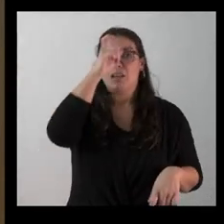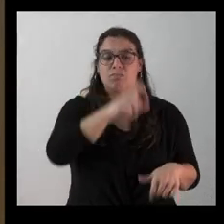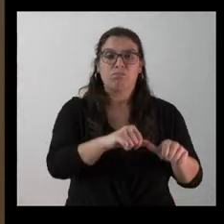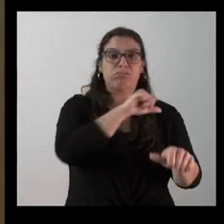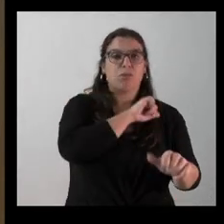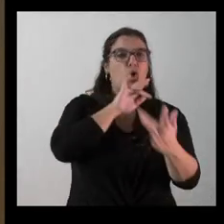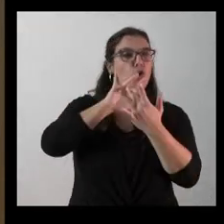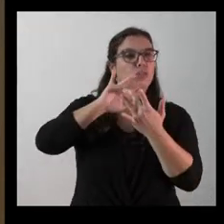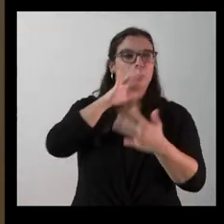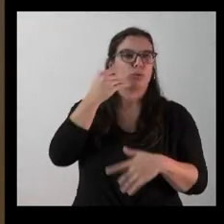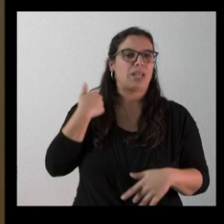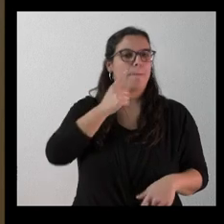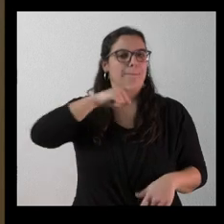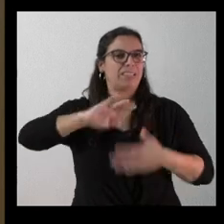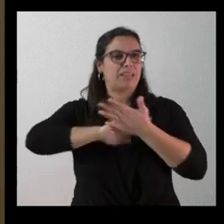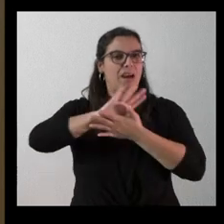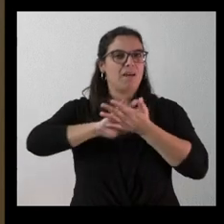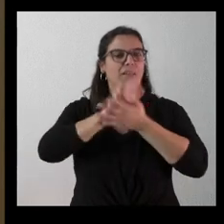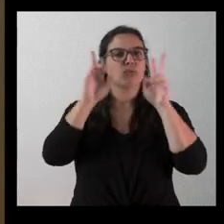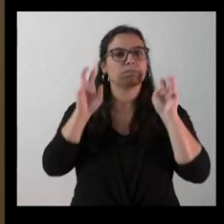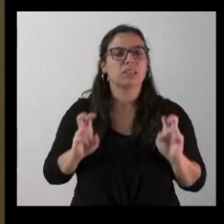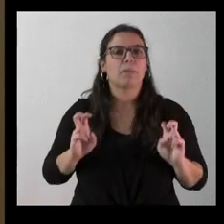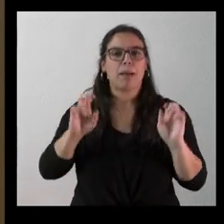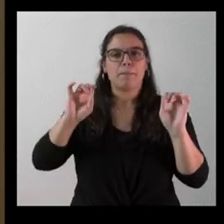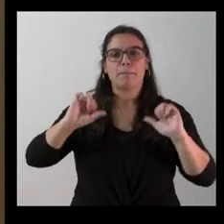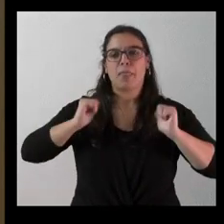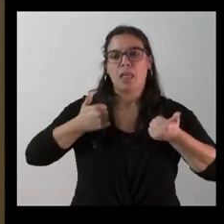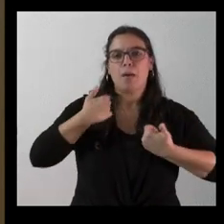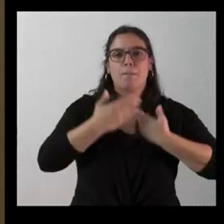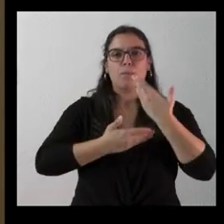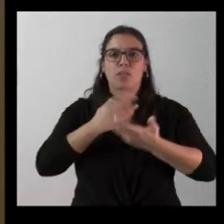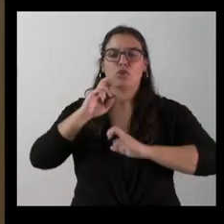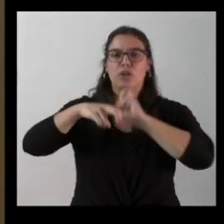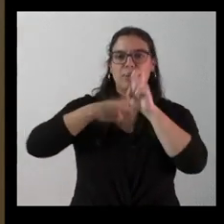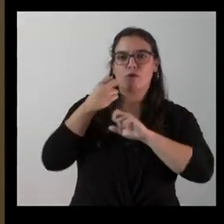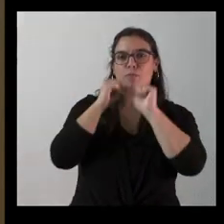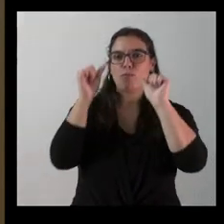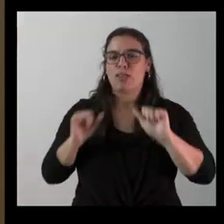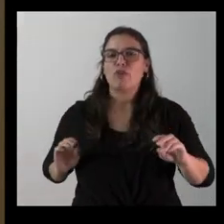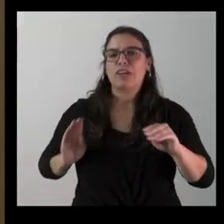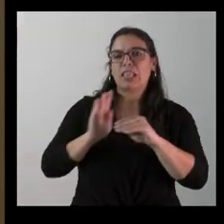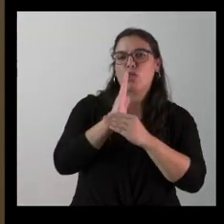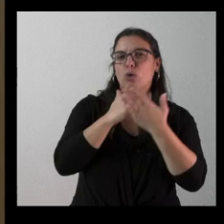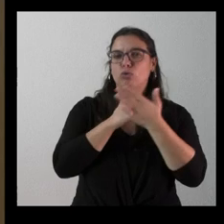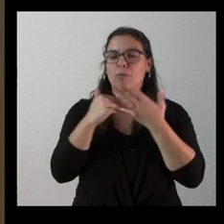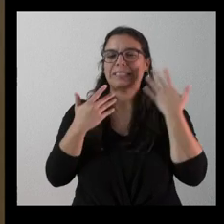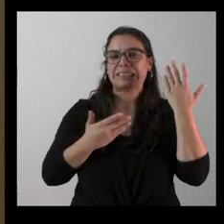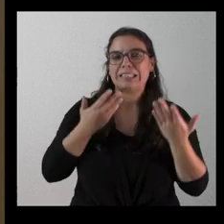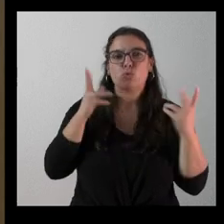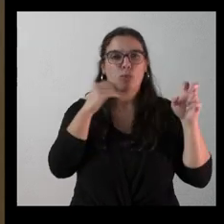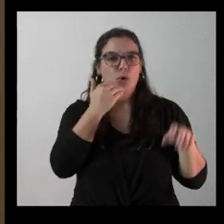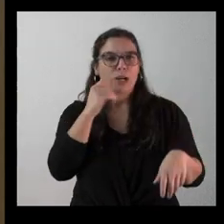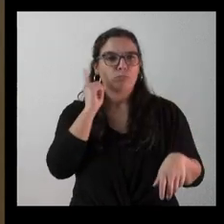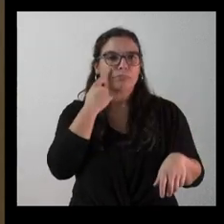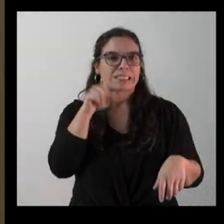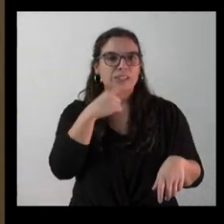hablando de que pues se iba a iniciar el proceso de reforma del modelo de financiación autonómica no sé si tiene Alguna novedad Y